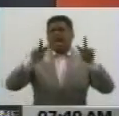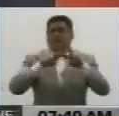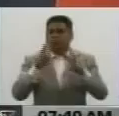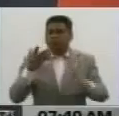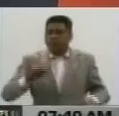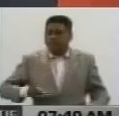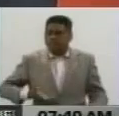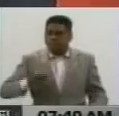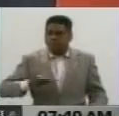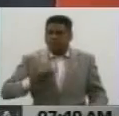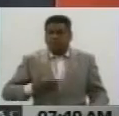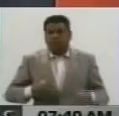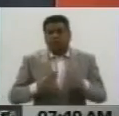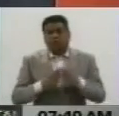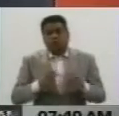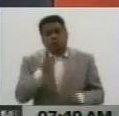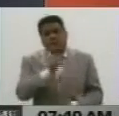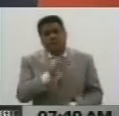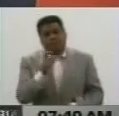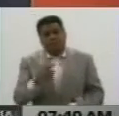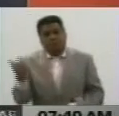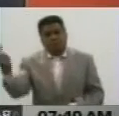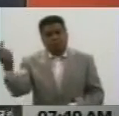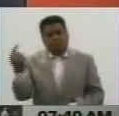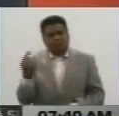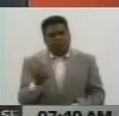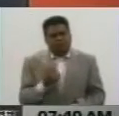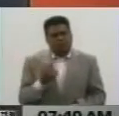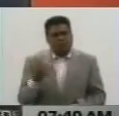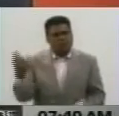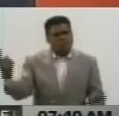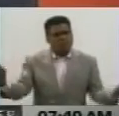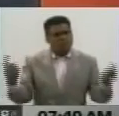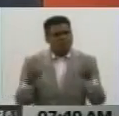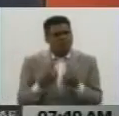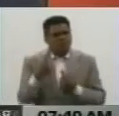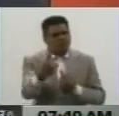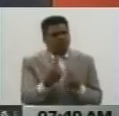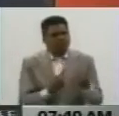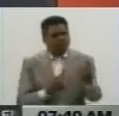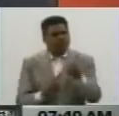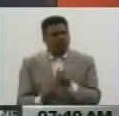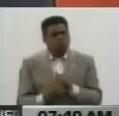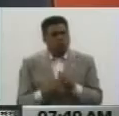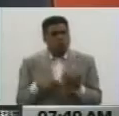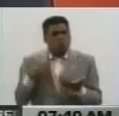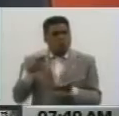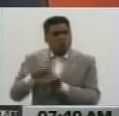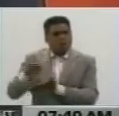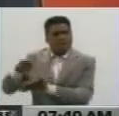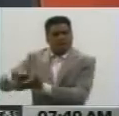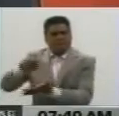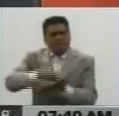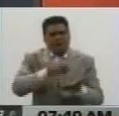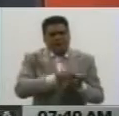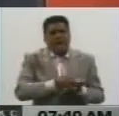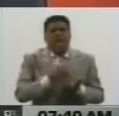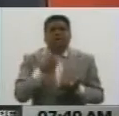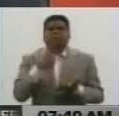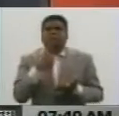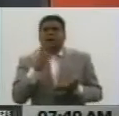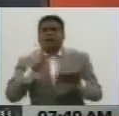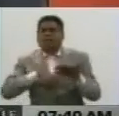Todas las personas que han venido a Venezuela con la intención de invertir grandes cantidades de dinero en función de proyectos venezolanos, que